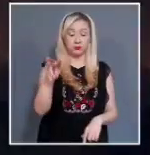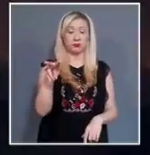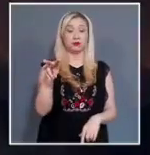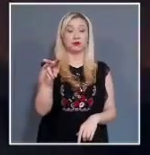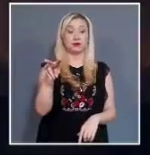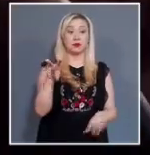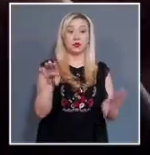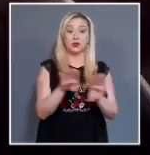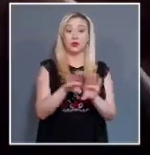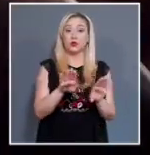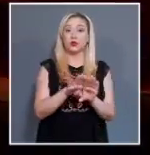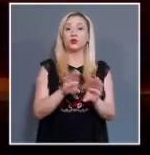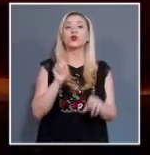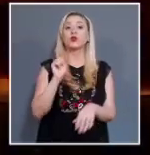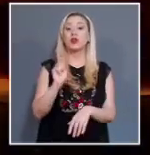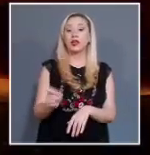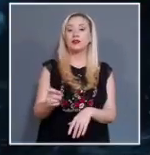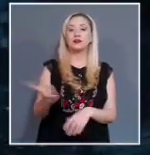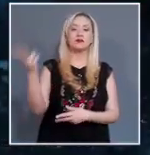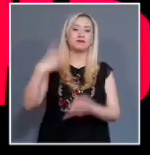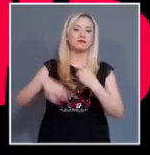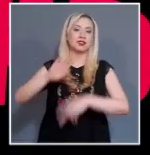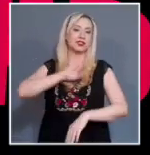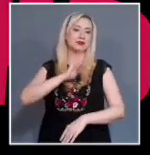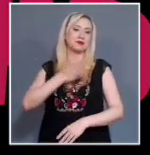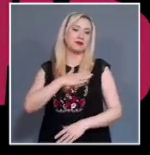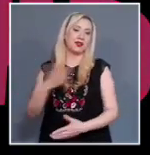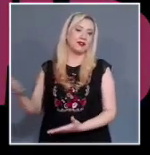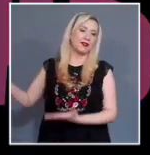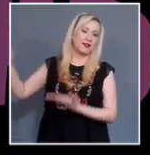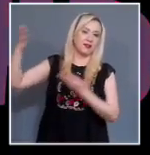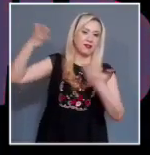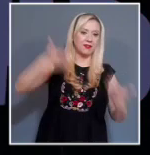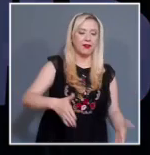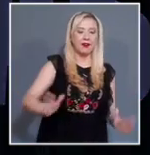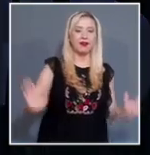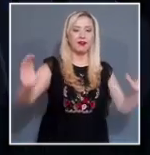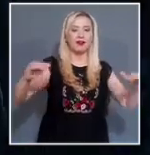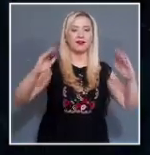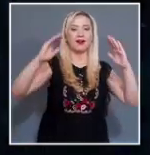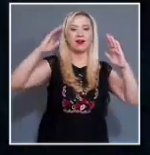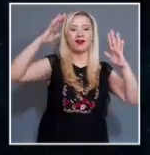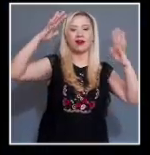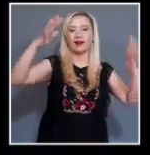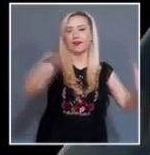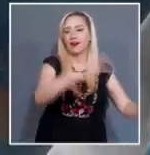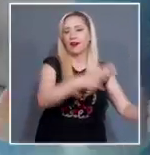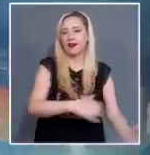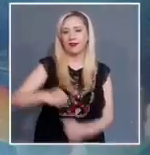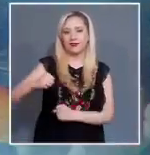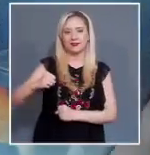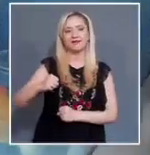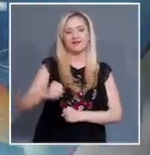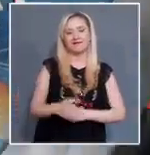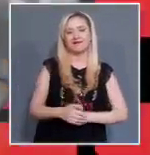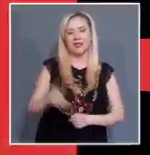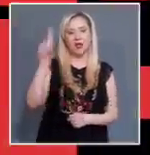y el mestizaje. De martes a domingo de 10 a 18 horas. Entrada libre los domingos.